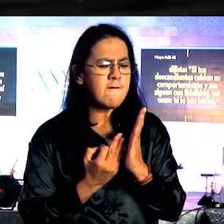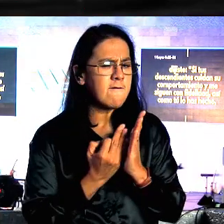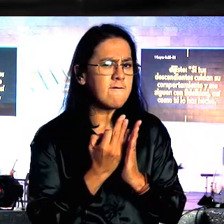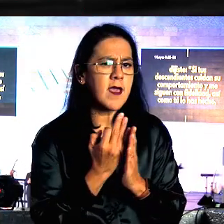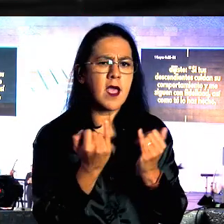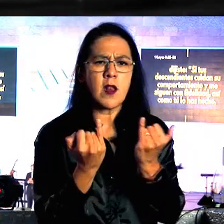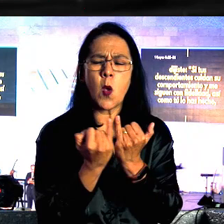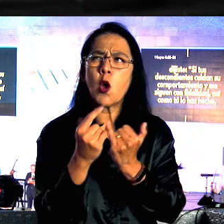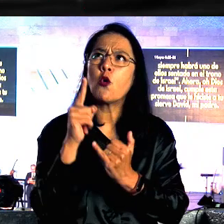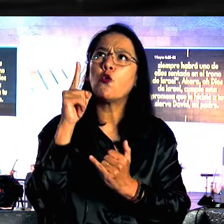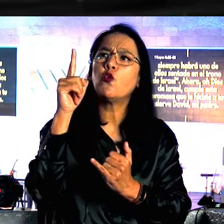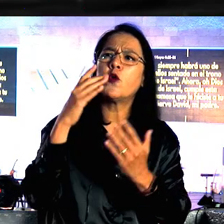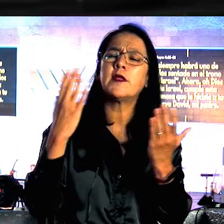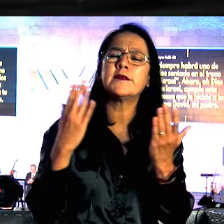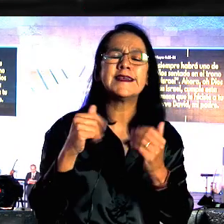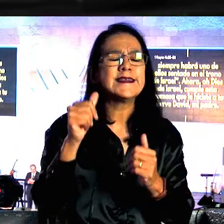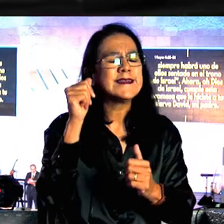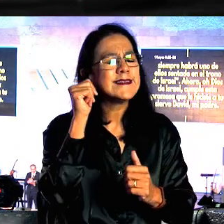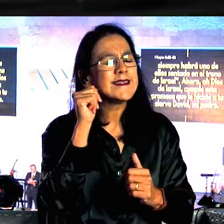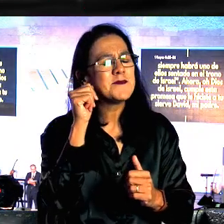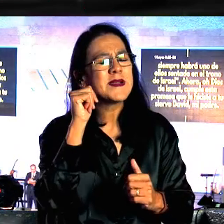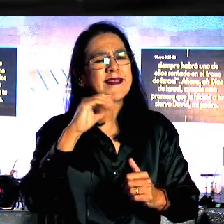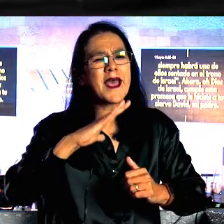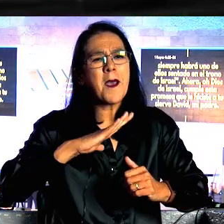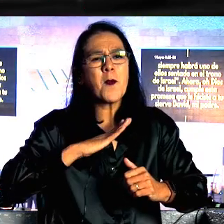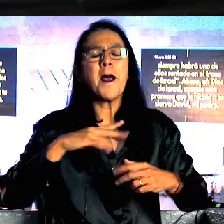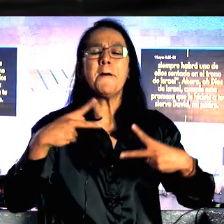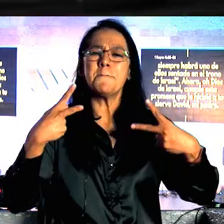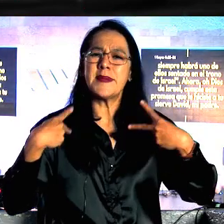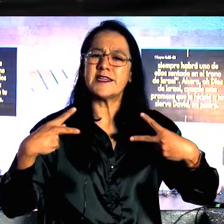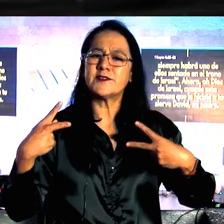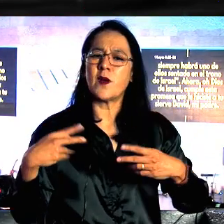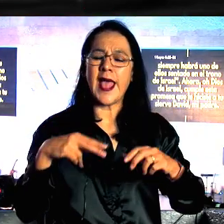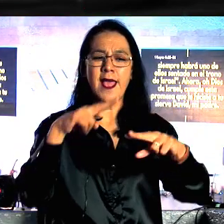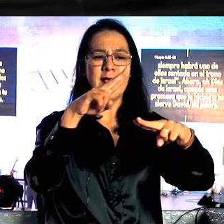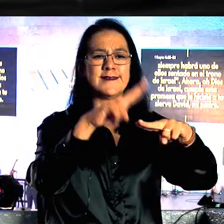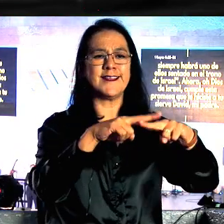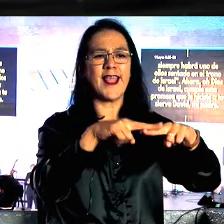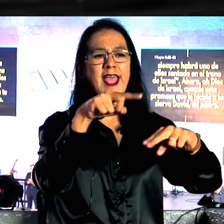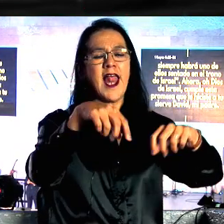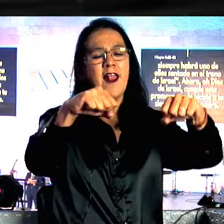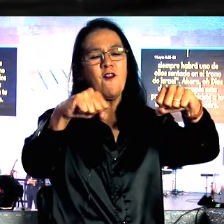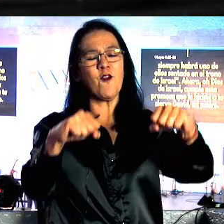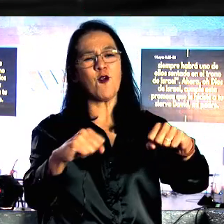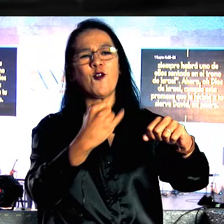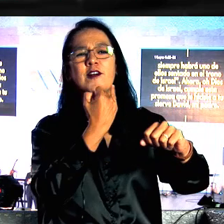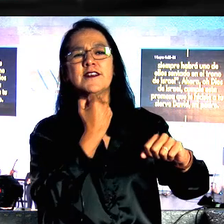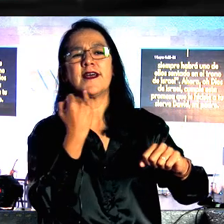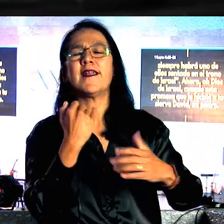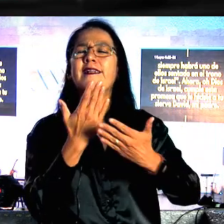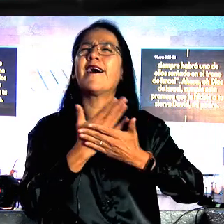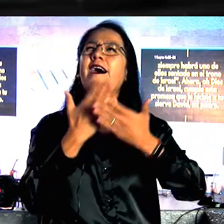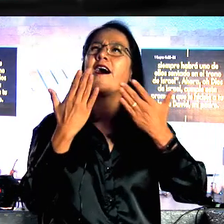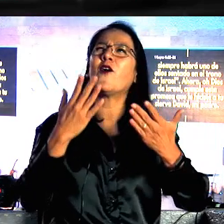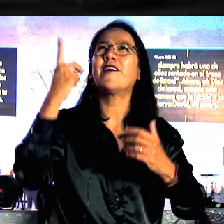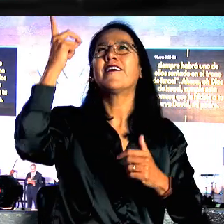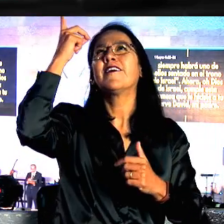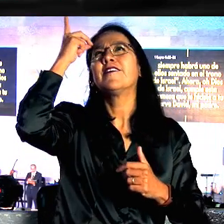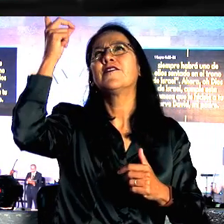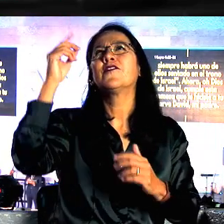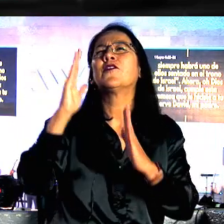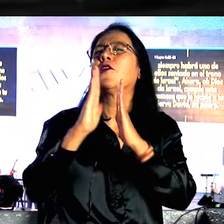lo has hecho, siempre habrá uno de ellos sentado en el torno de Israel. Ahora, oh Dios de Israel, cumple